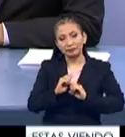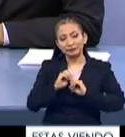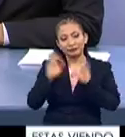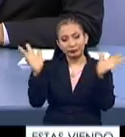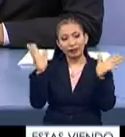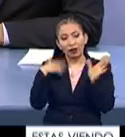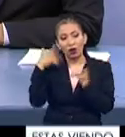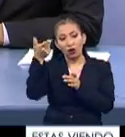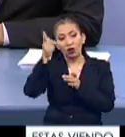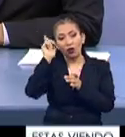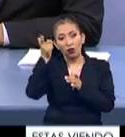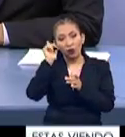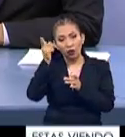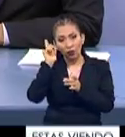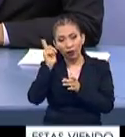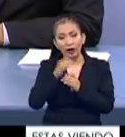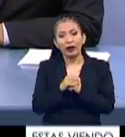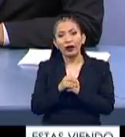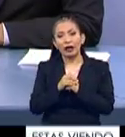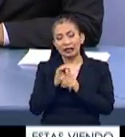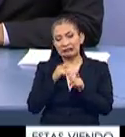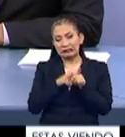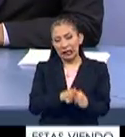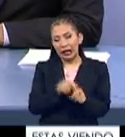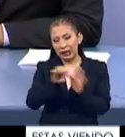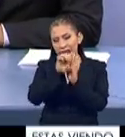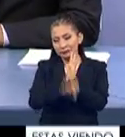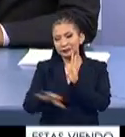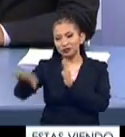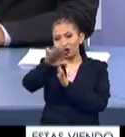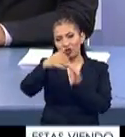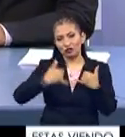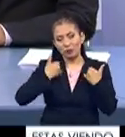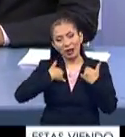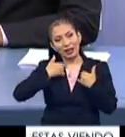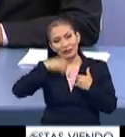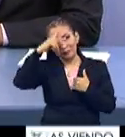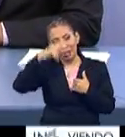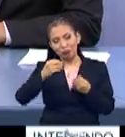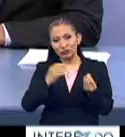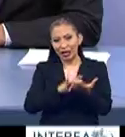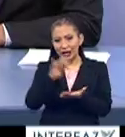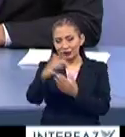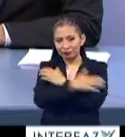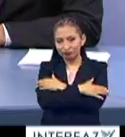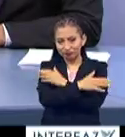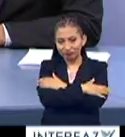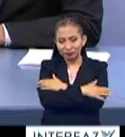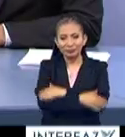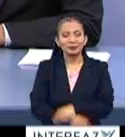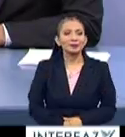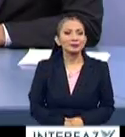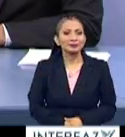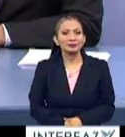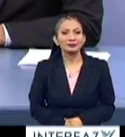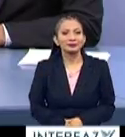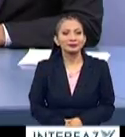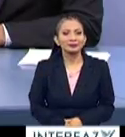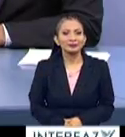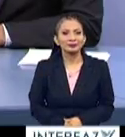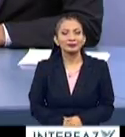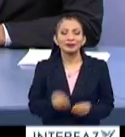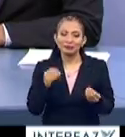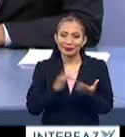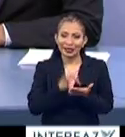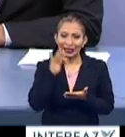supuesto, esperemos que siga siendo un ejemplo para todos los jóvenes mexicanos. Muchísimas gracias. Un fuerte abrazo, Penélope.